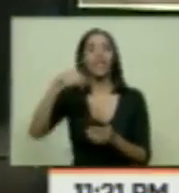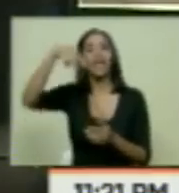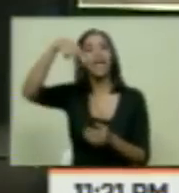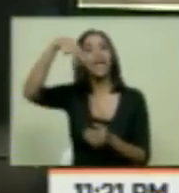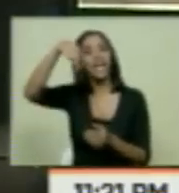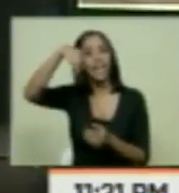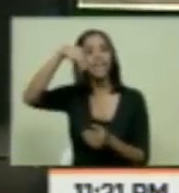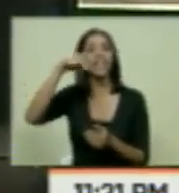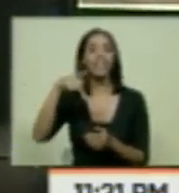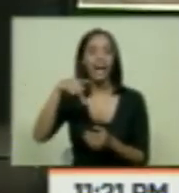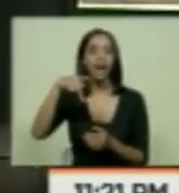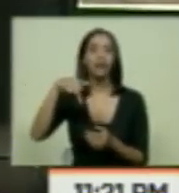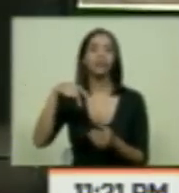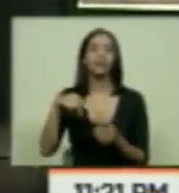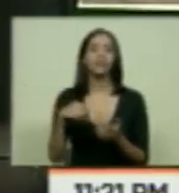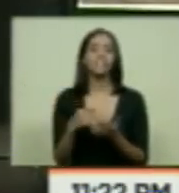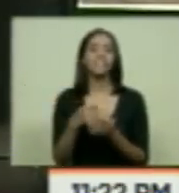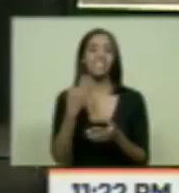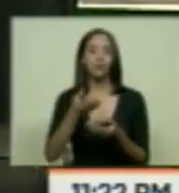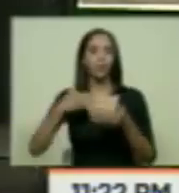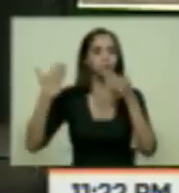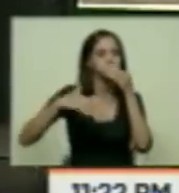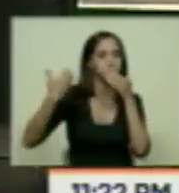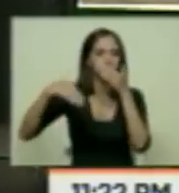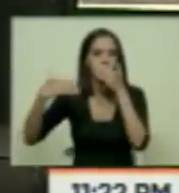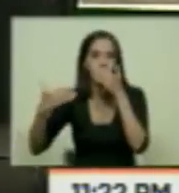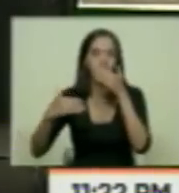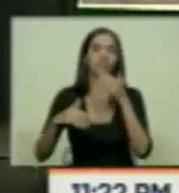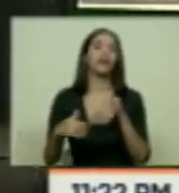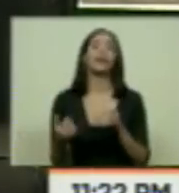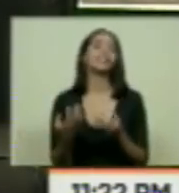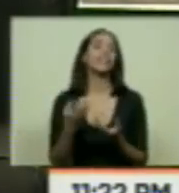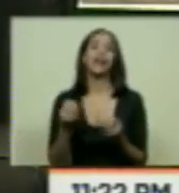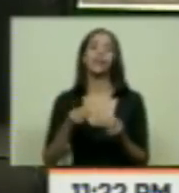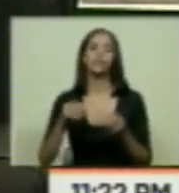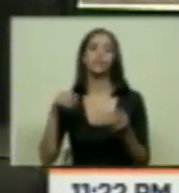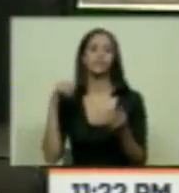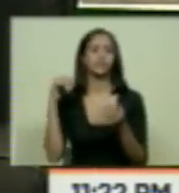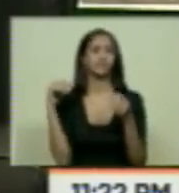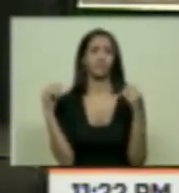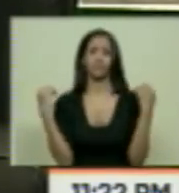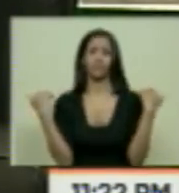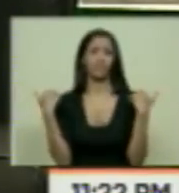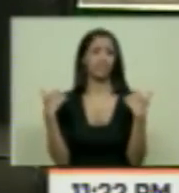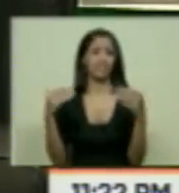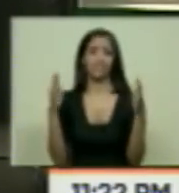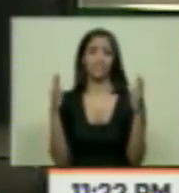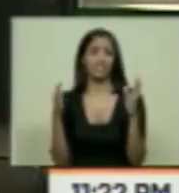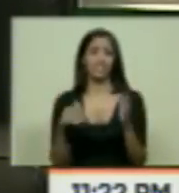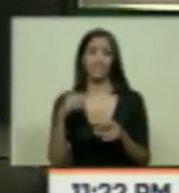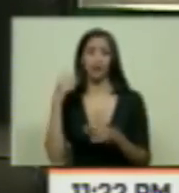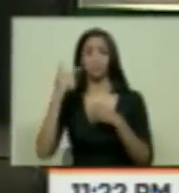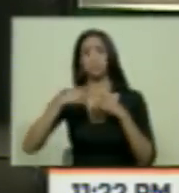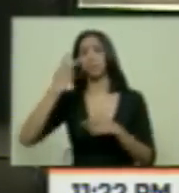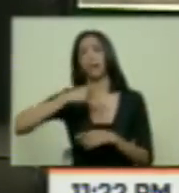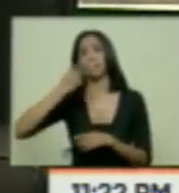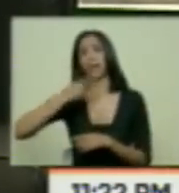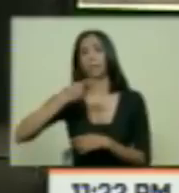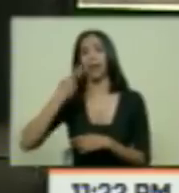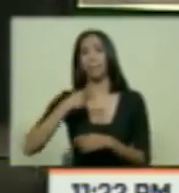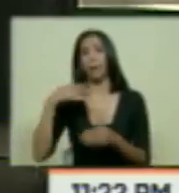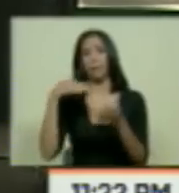una canción de hip hop lanzándole, bueno, un ventilador de artilugios discursivos a Calle